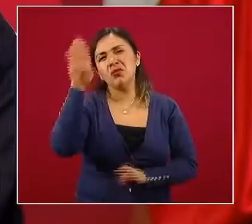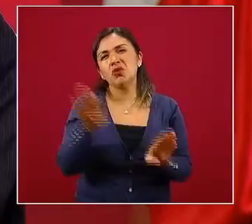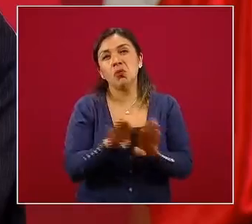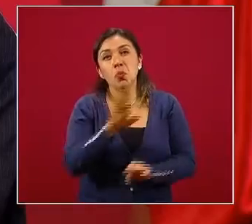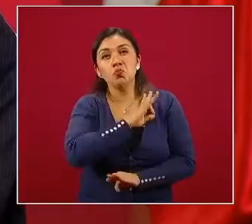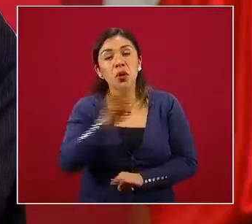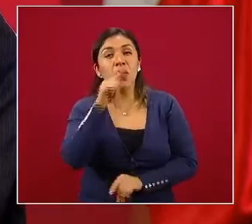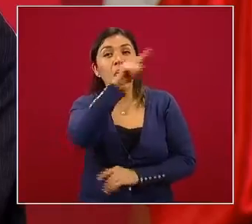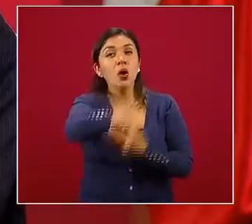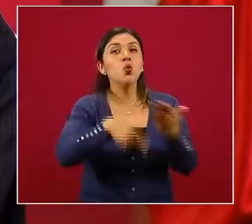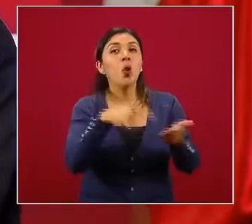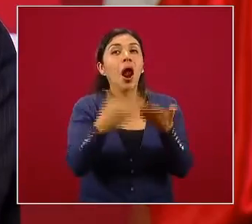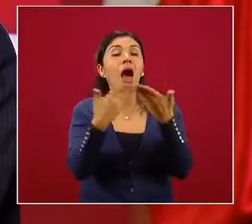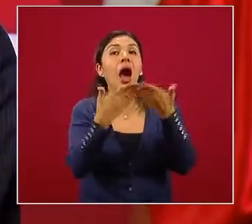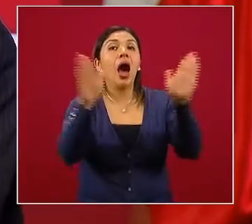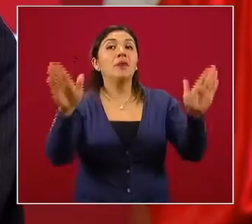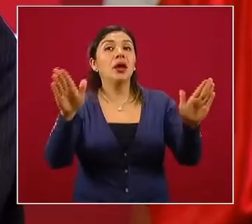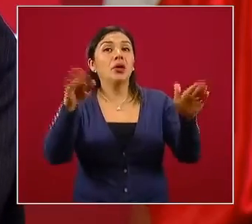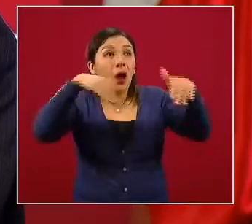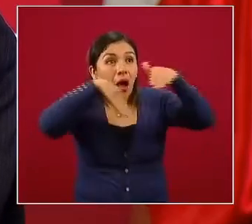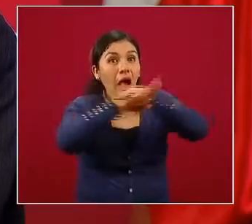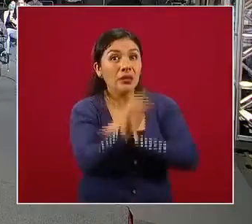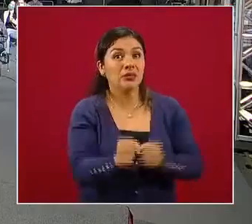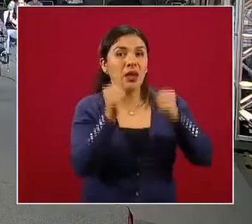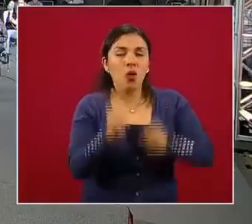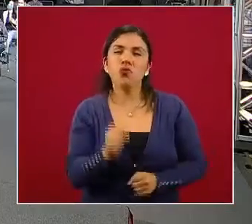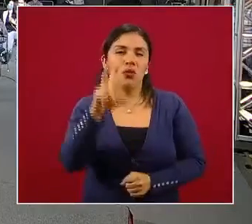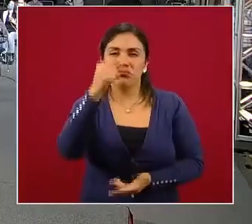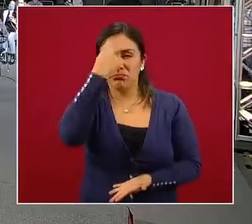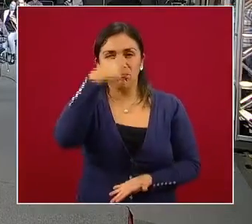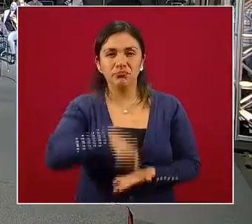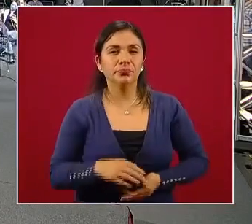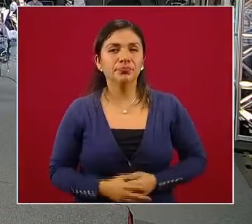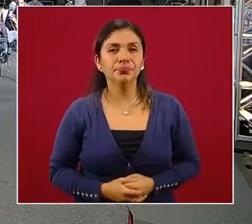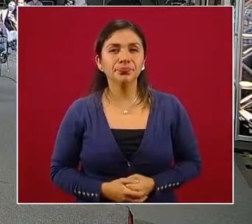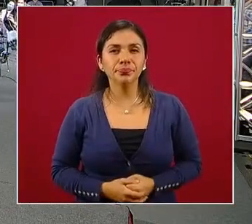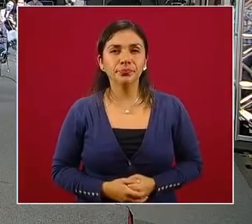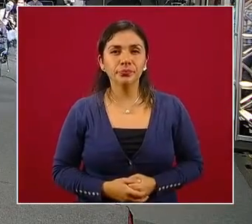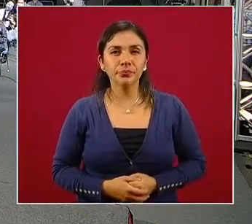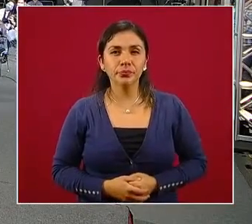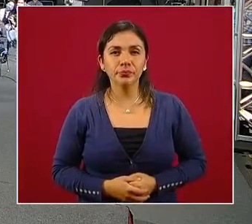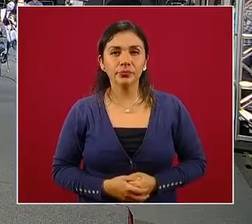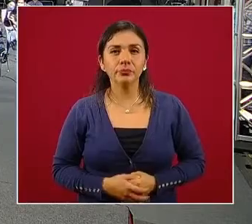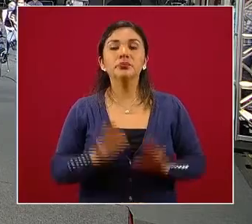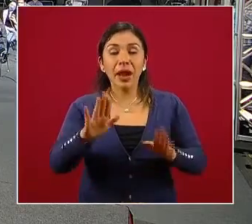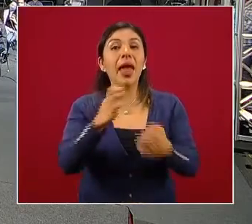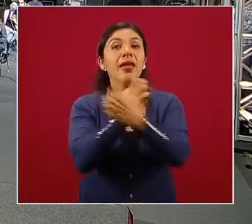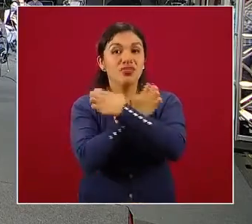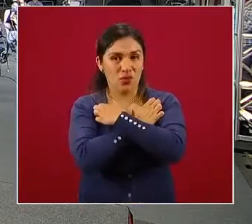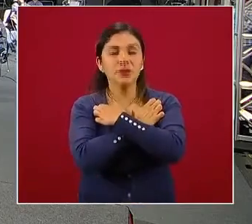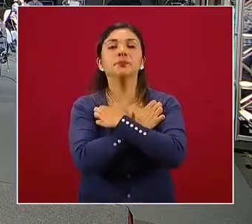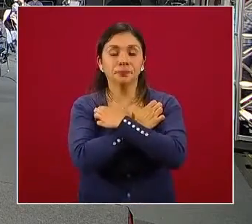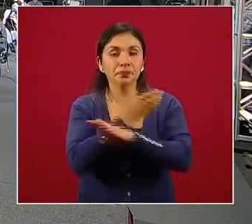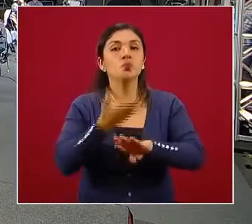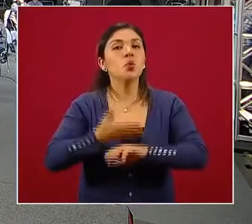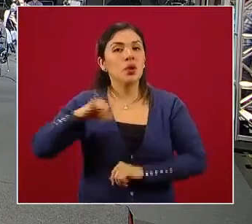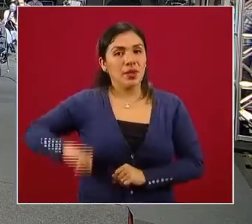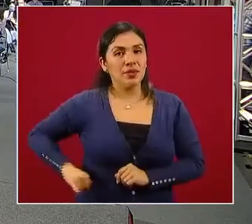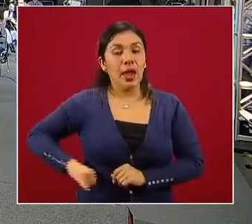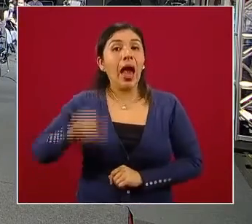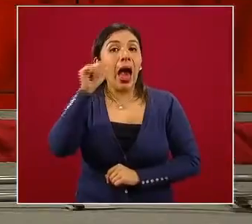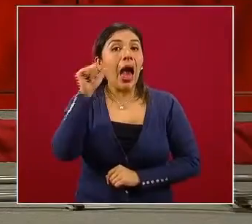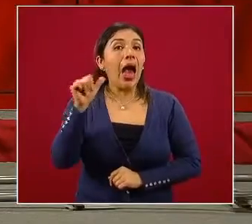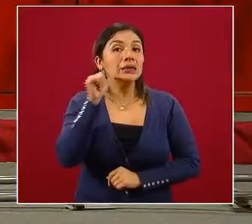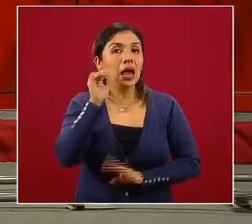que pudieran ser sitios, santuarios, sitios seguros. Y educación. La educación es muy interesante.